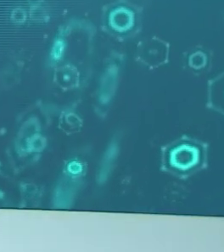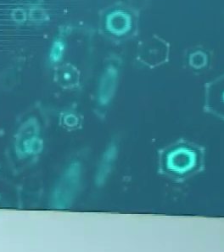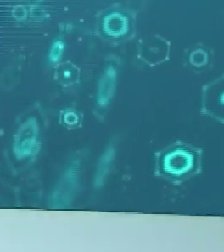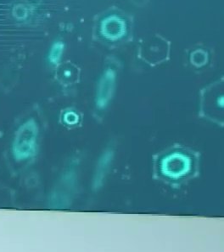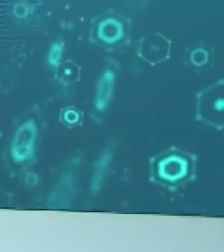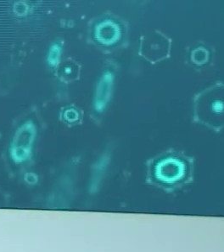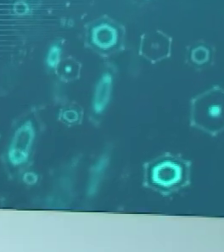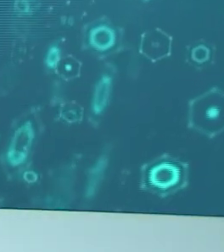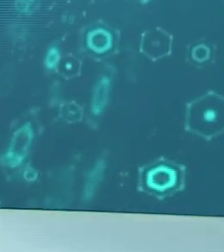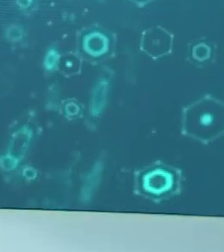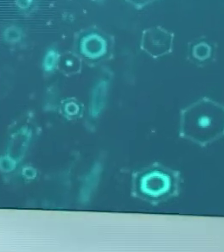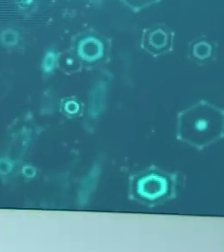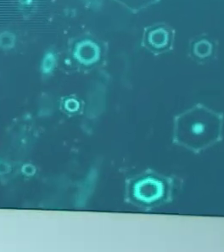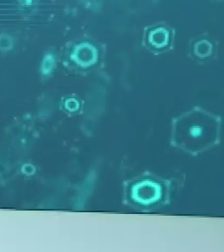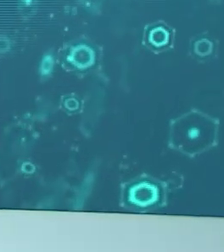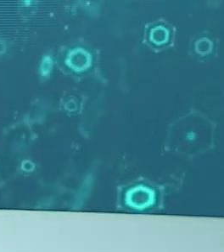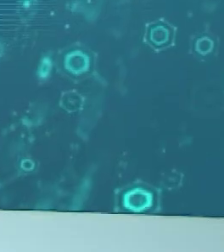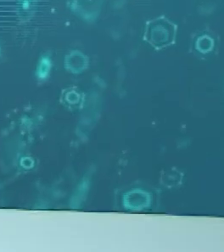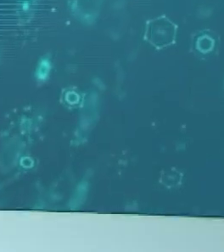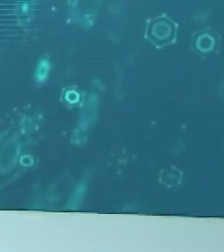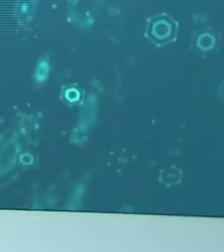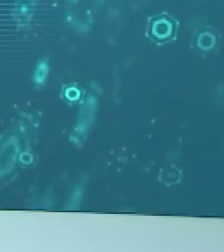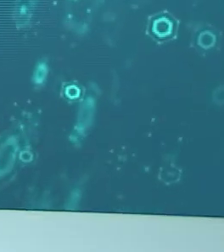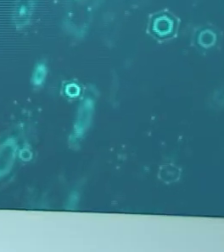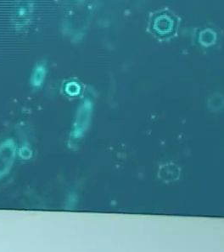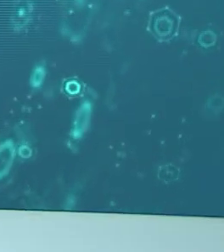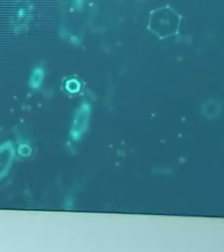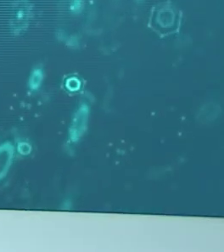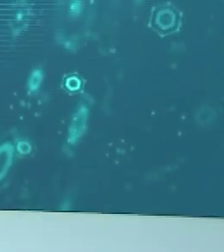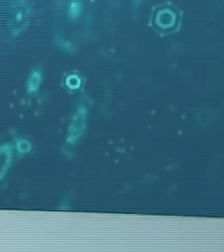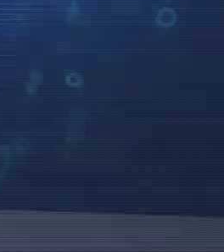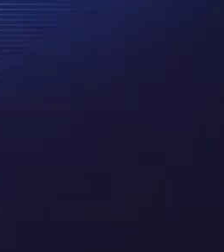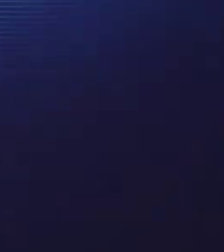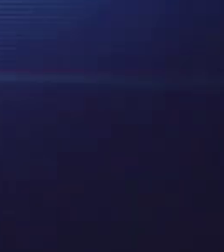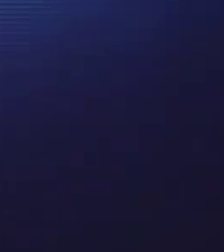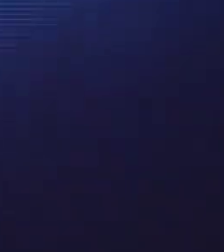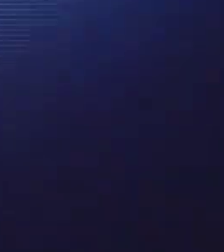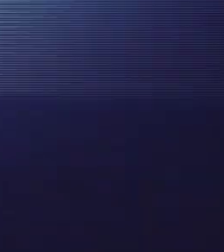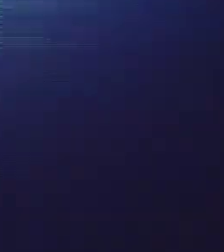y la edición vespertina a las 19. Toda la información a través de Chacra Televisión. Gracias.